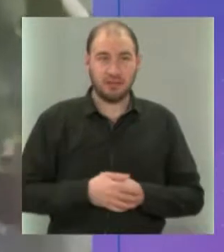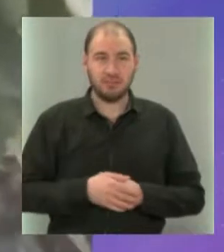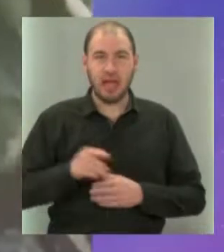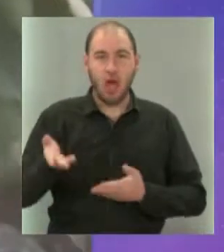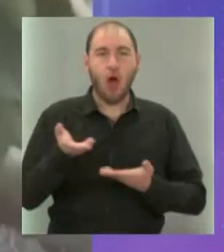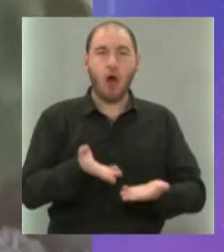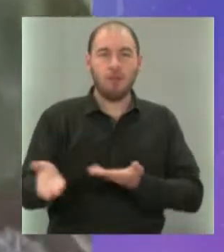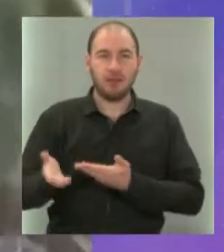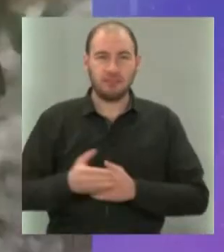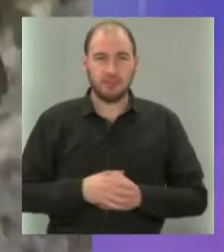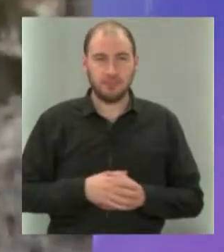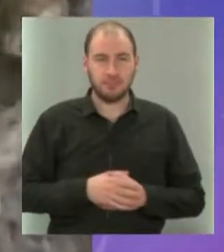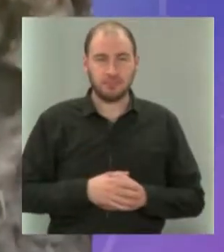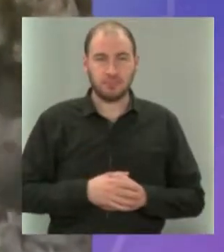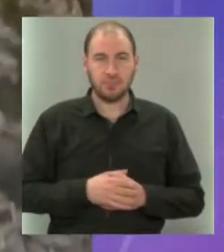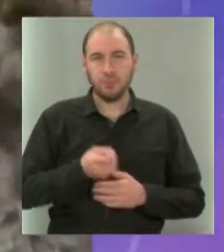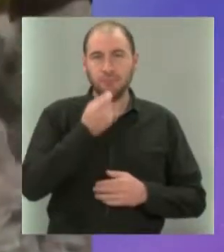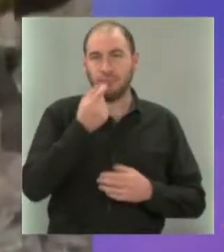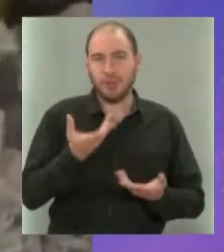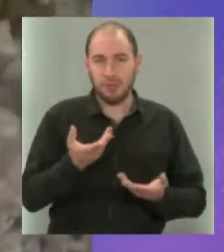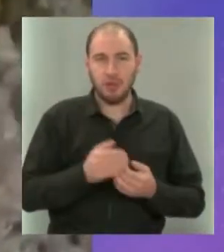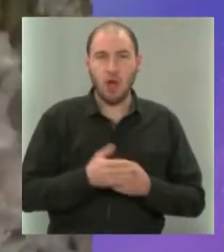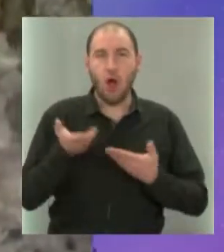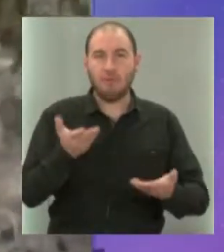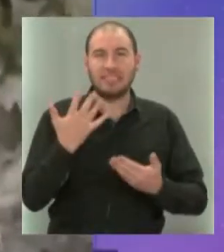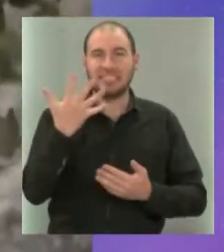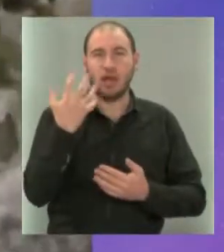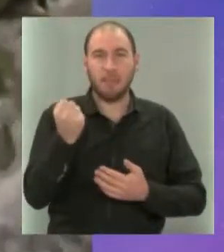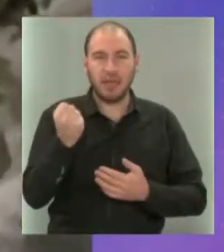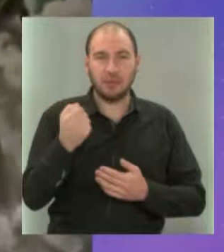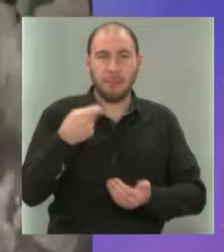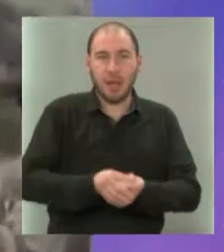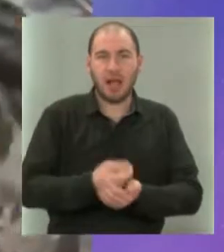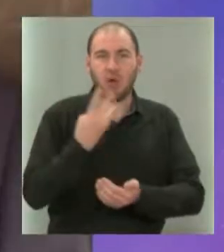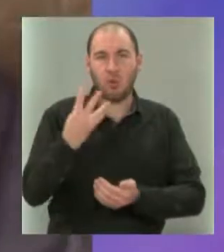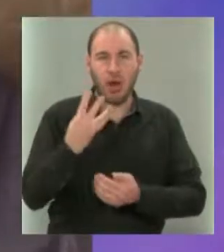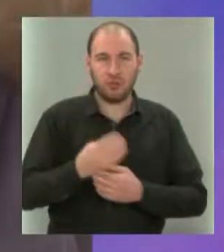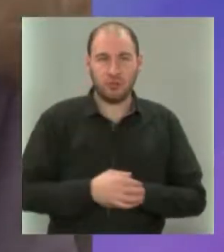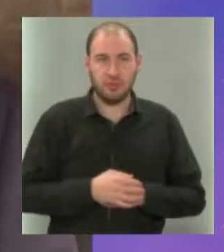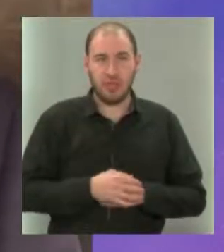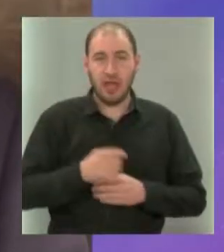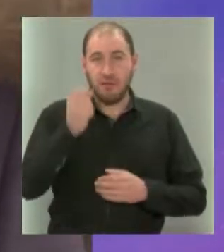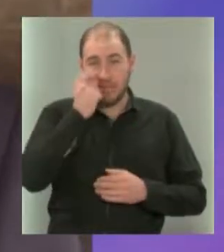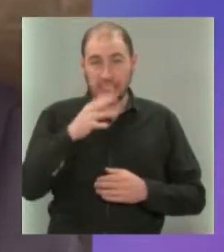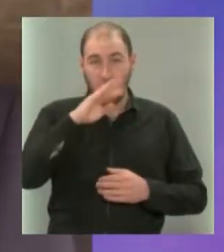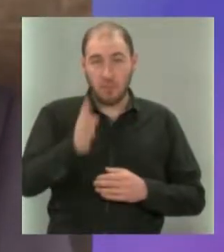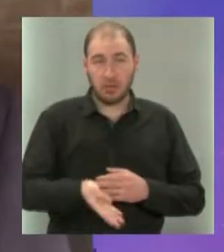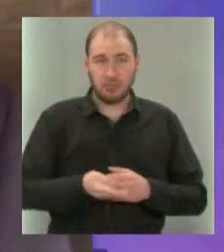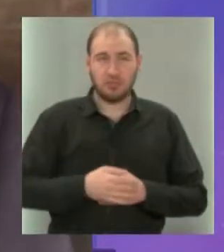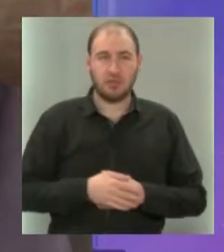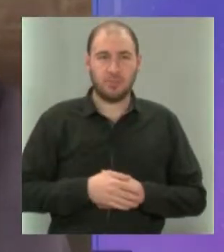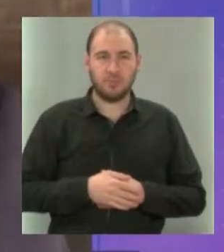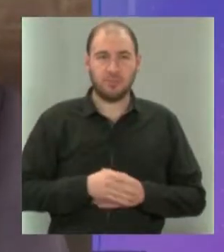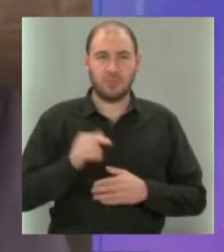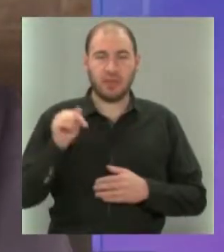está ofreciendo, por ejemplo, le ofrecieron 5 pesos, se les paga 4. Este 25% que